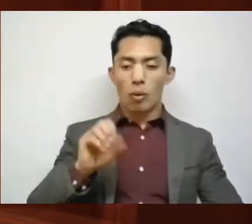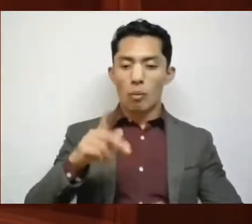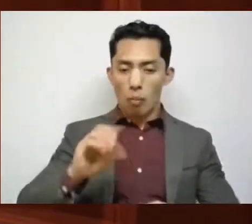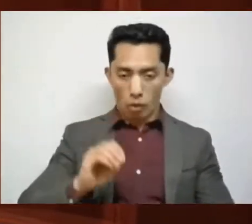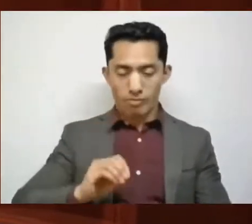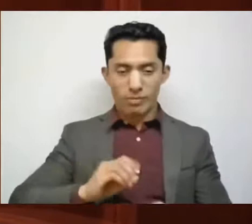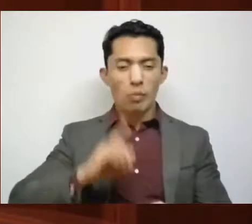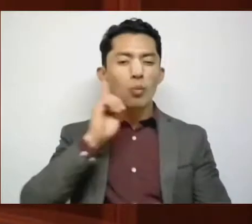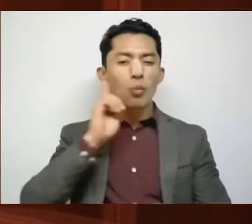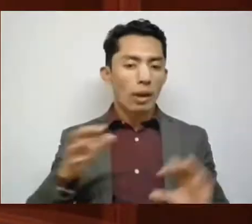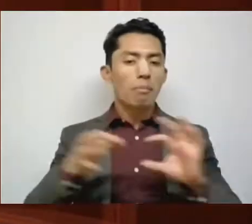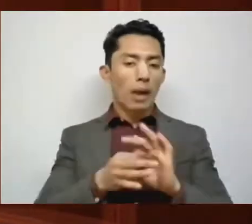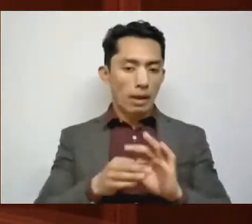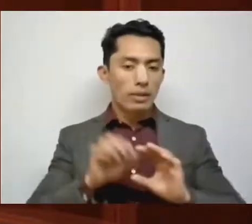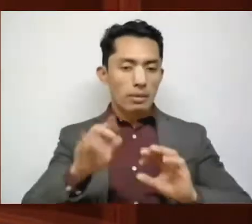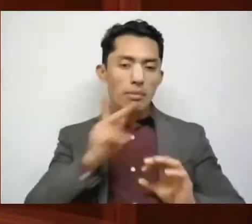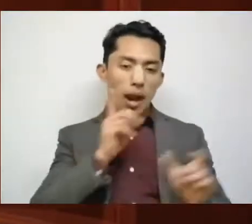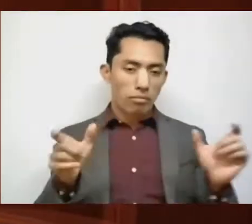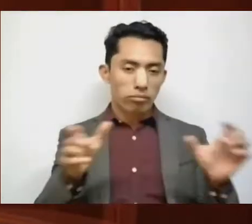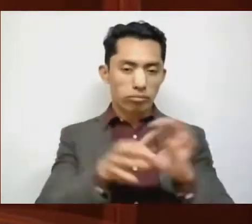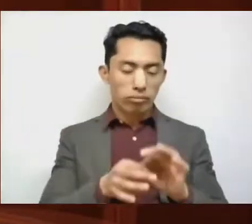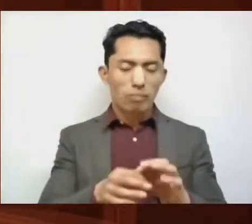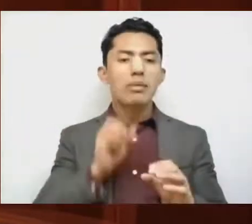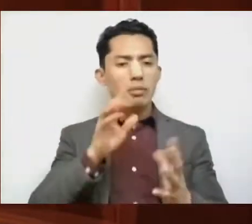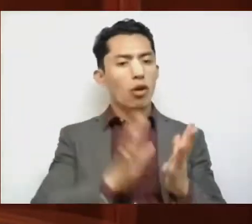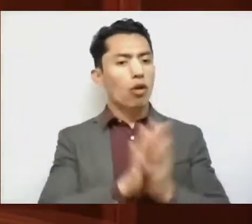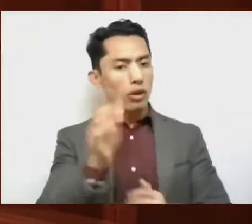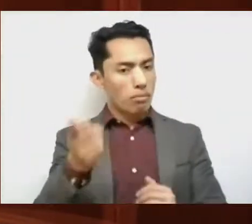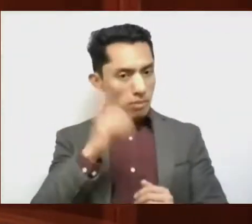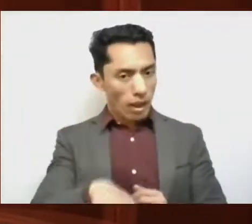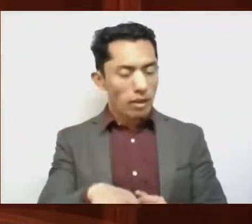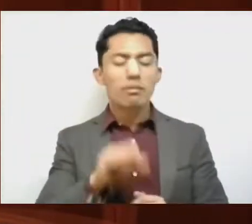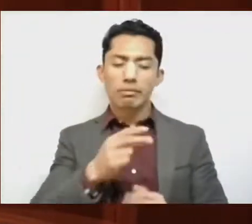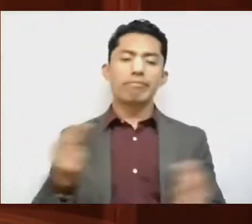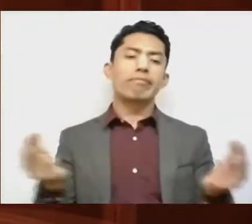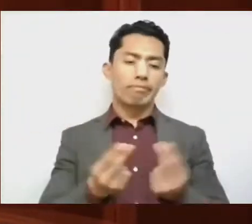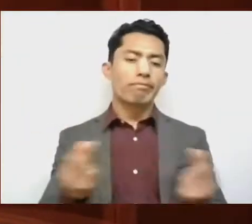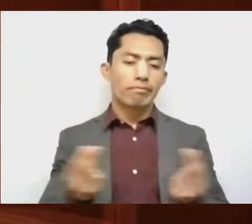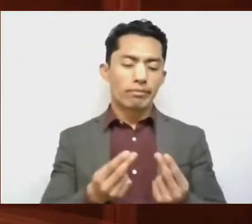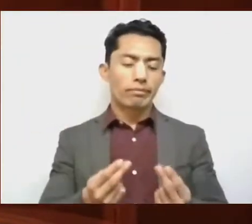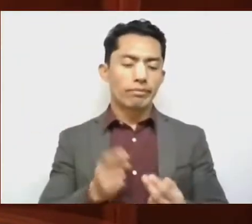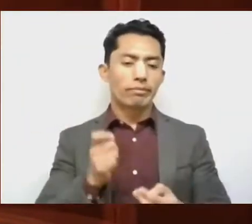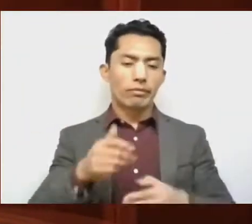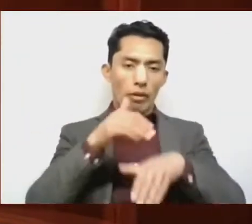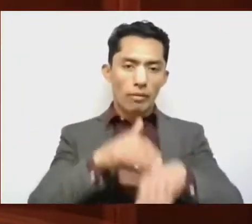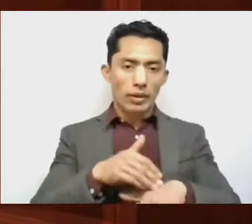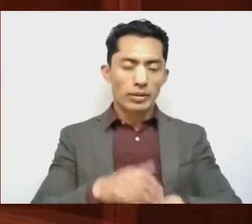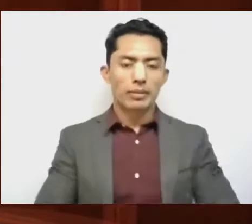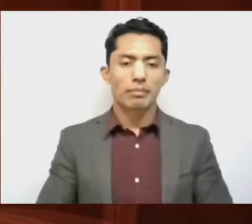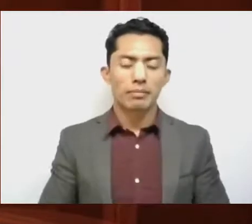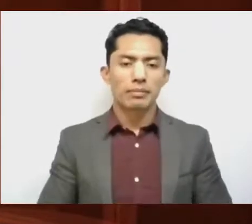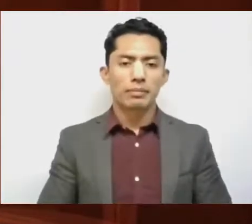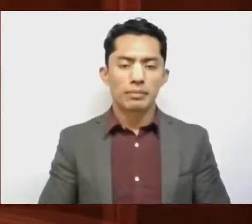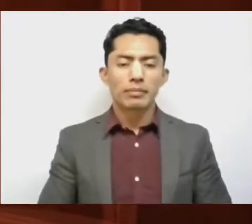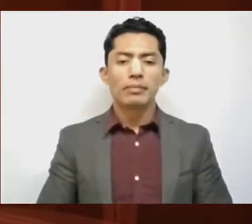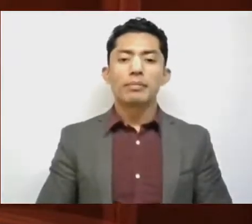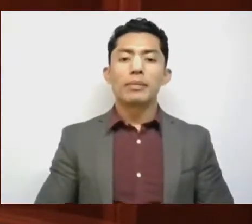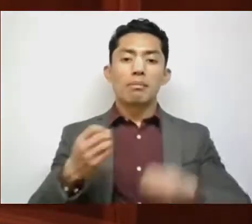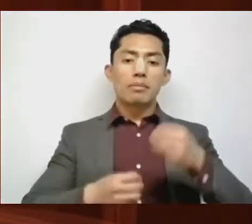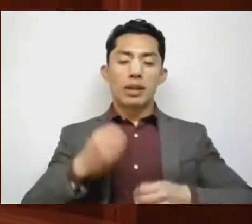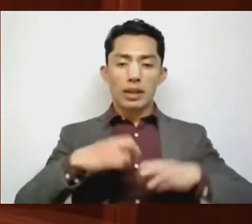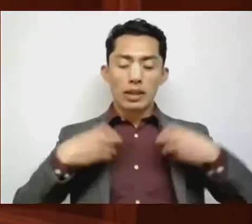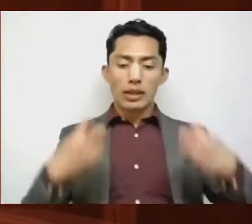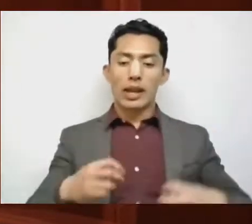anterior, además de ser constitucional, es necesario. Tal y como lo refiere el ministro